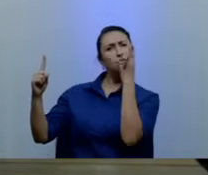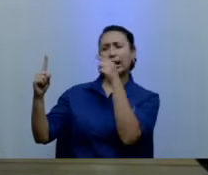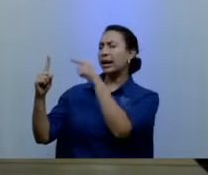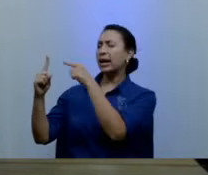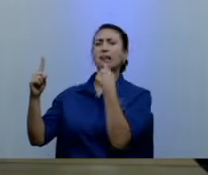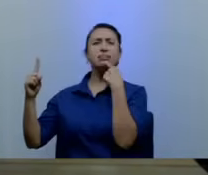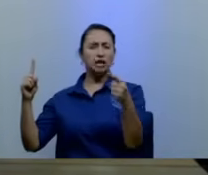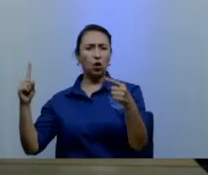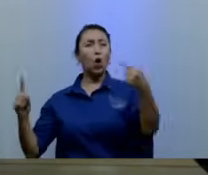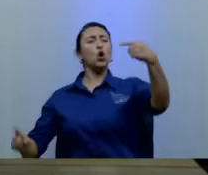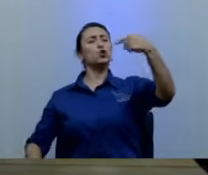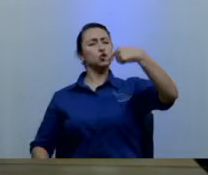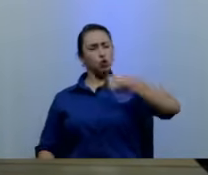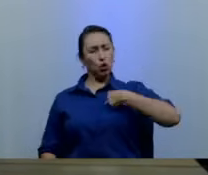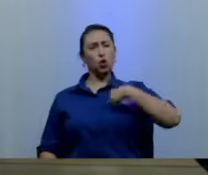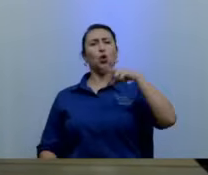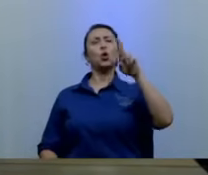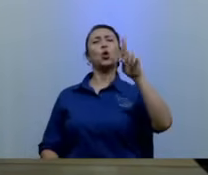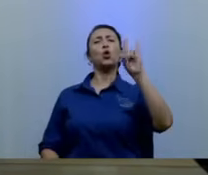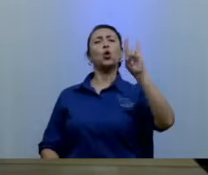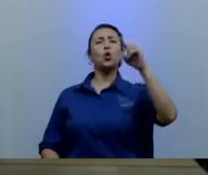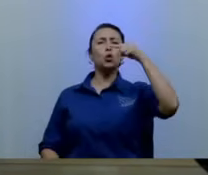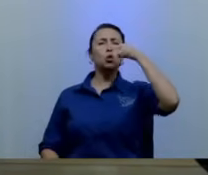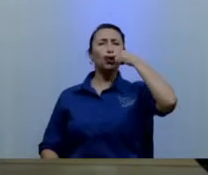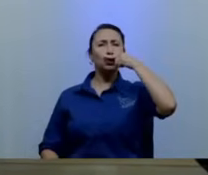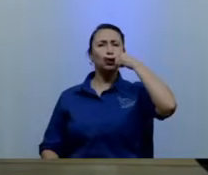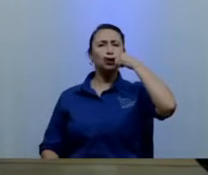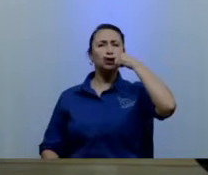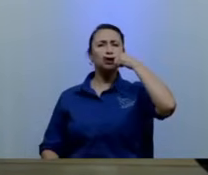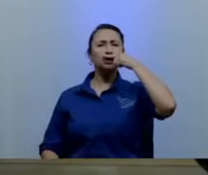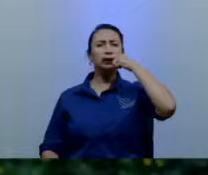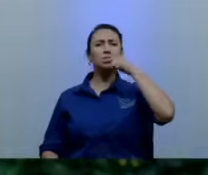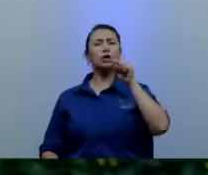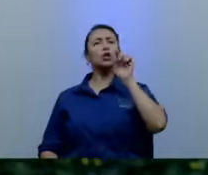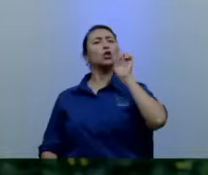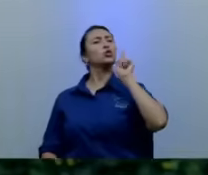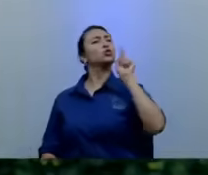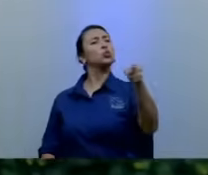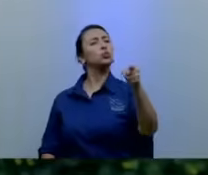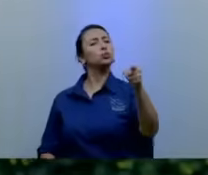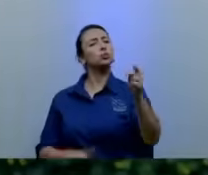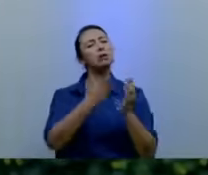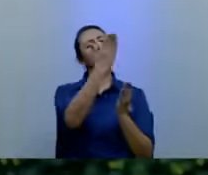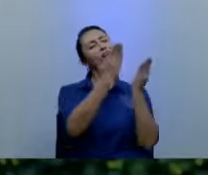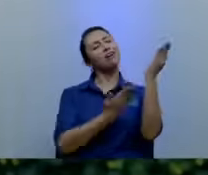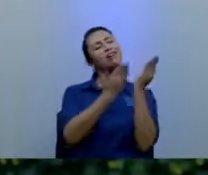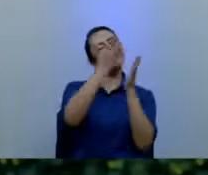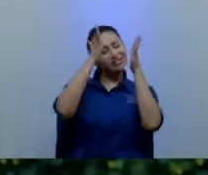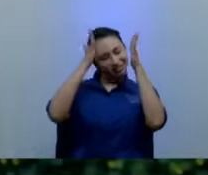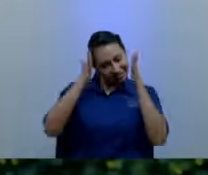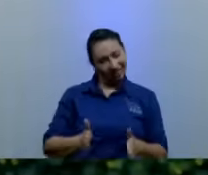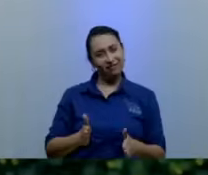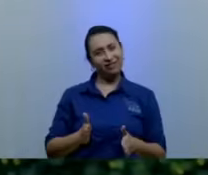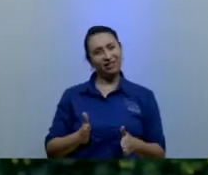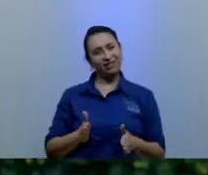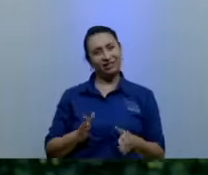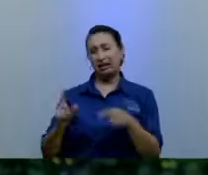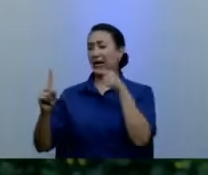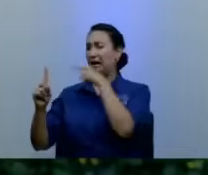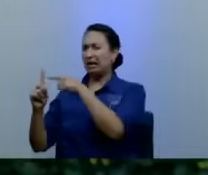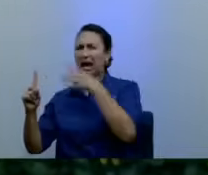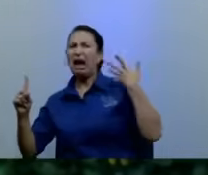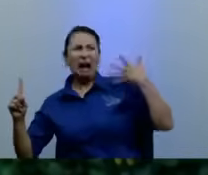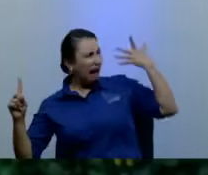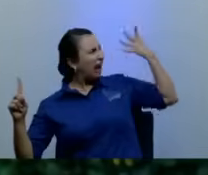Moabita, yo soy Ruth. No, eso era. Porque al decir Ruth la Moabita, con todo